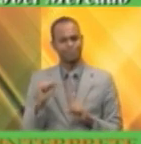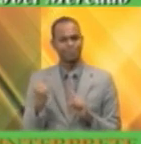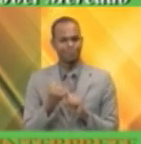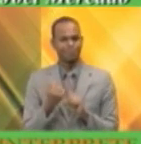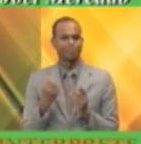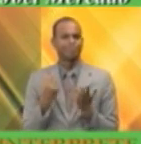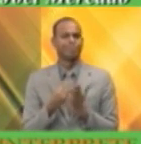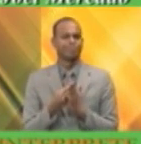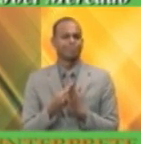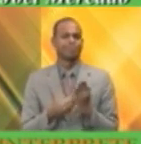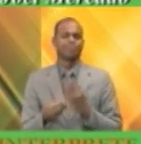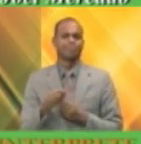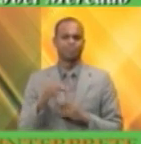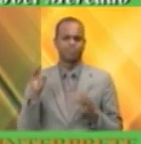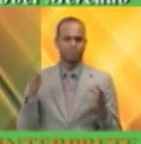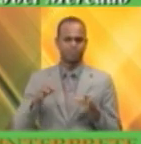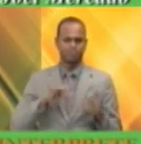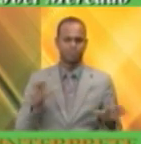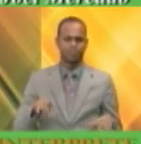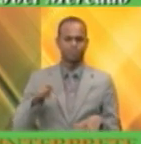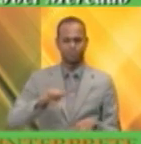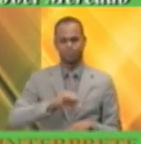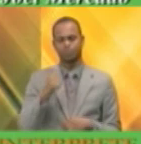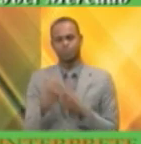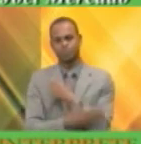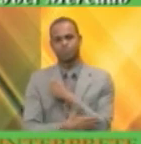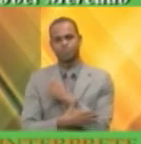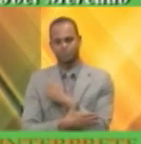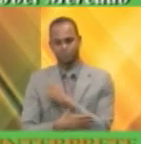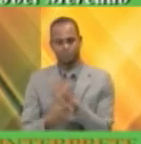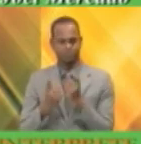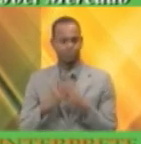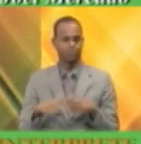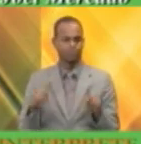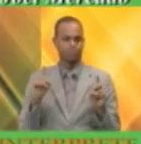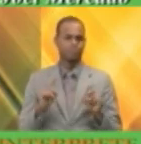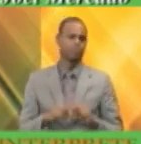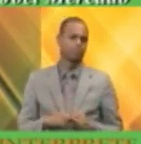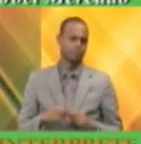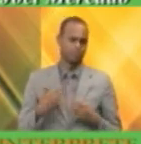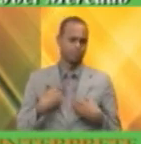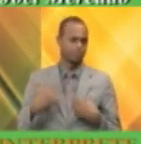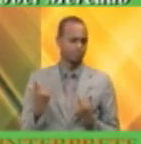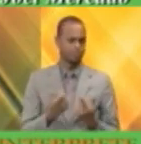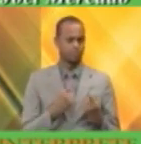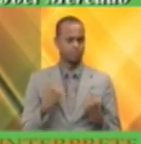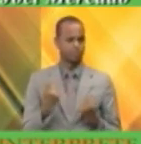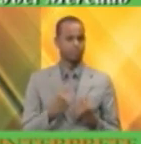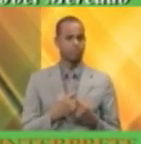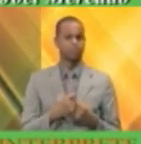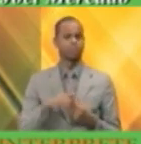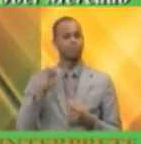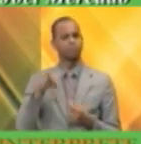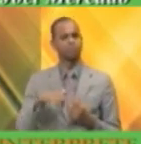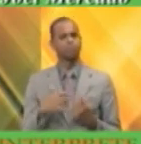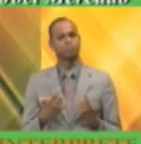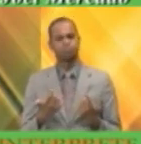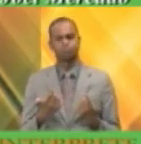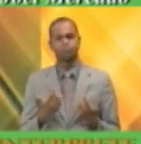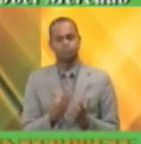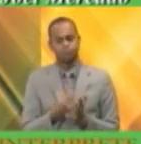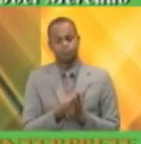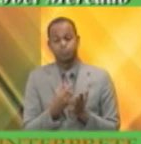tener un atleta clasificado, tenemos que mandarlo a otro país a clasificar donde existen esos eventos. Y eso genera